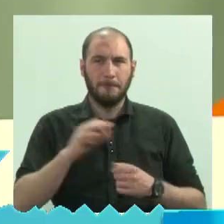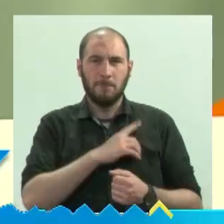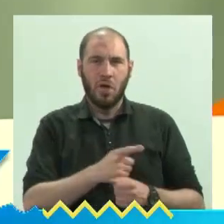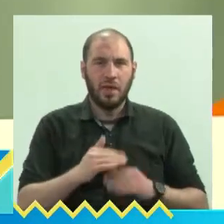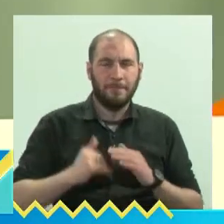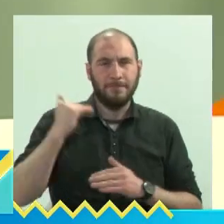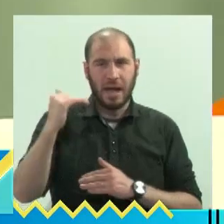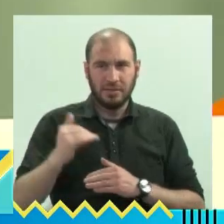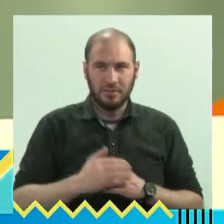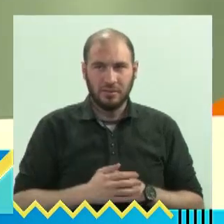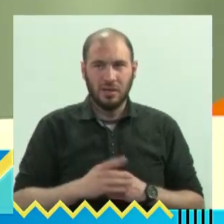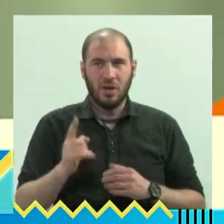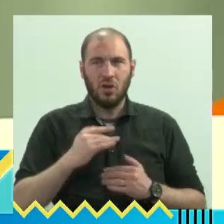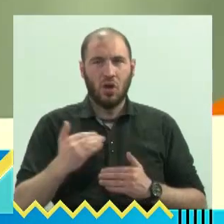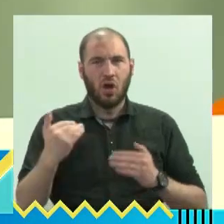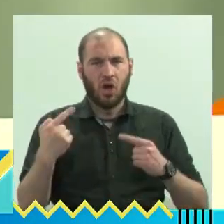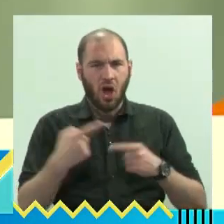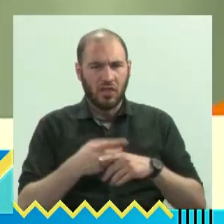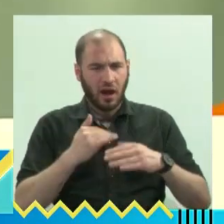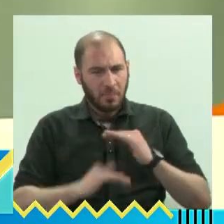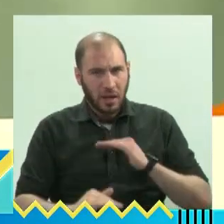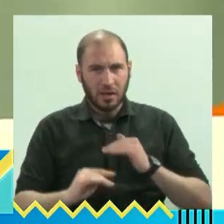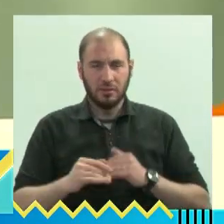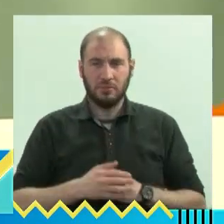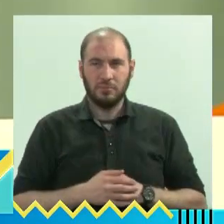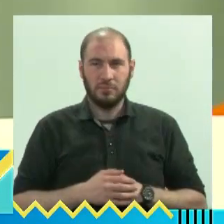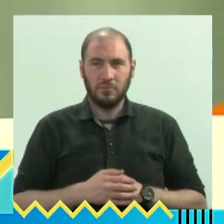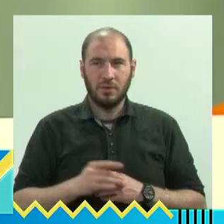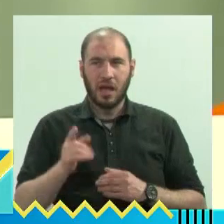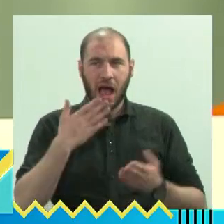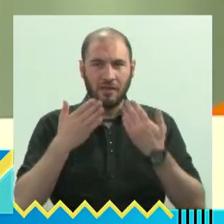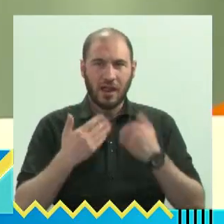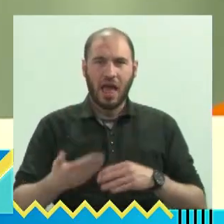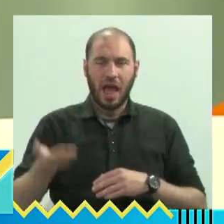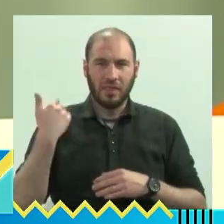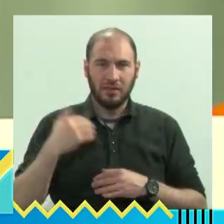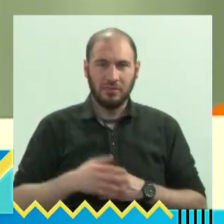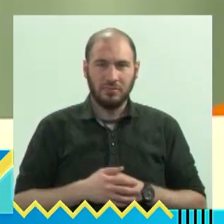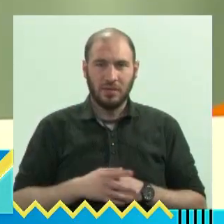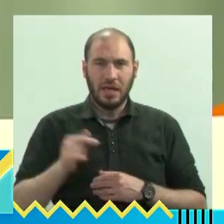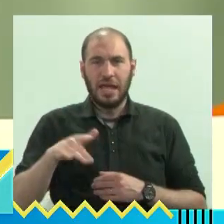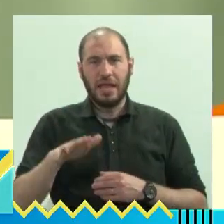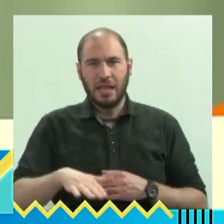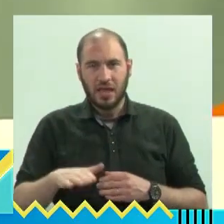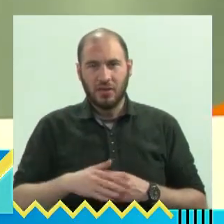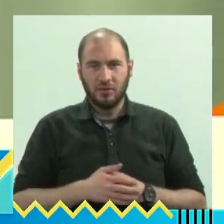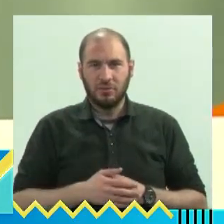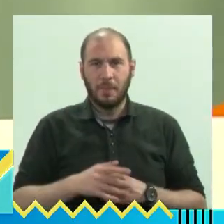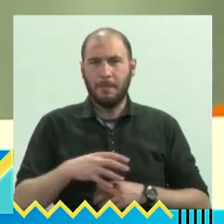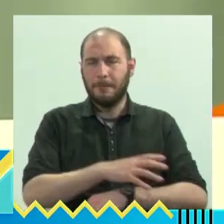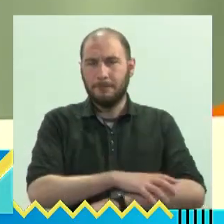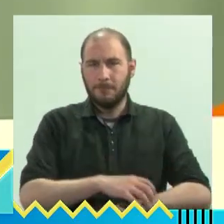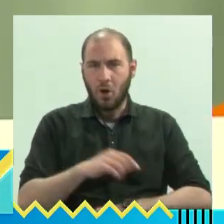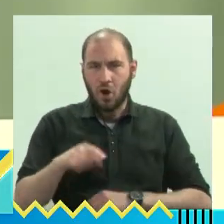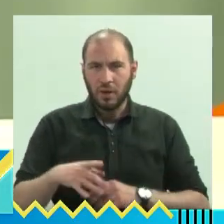superior y no contra alguien inferior, o como hablábamos más temprano, que va y mata a un niño, que le roba a un pobre, sino